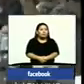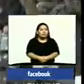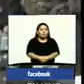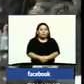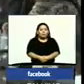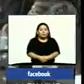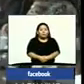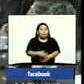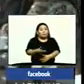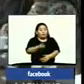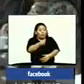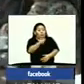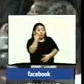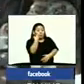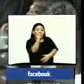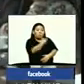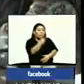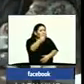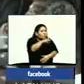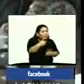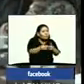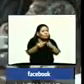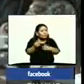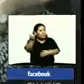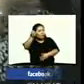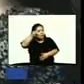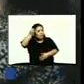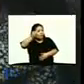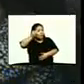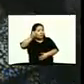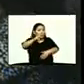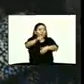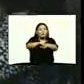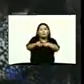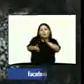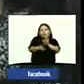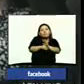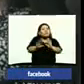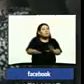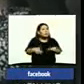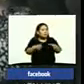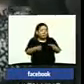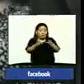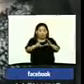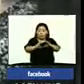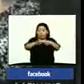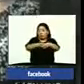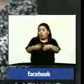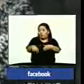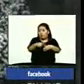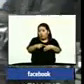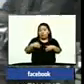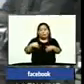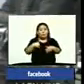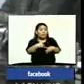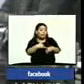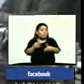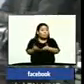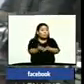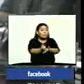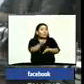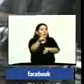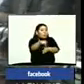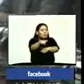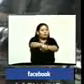Bueno, y ahí teníamos las reacciones de estos legisladores que son parte de la Comisión de Hacienda de la